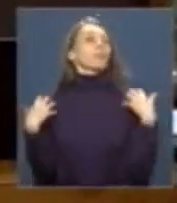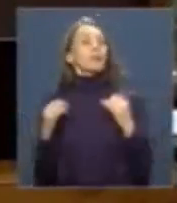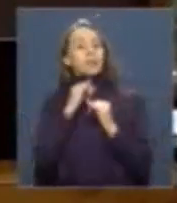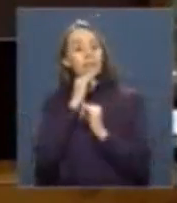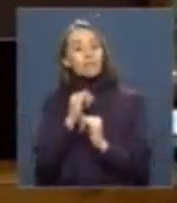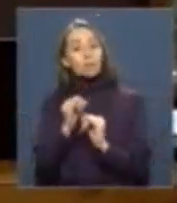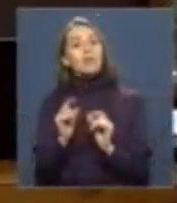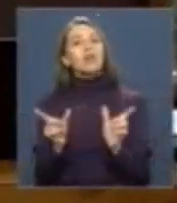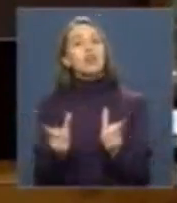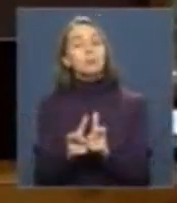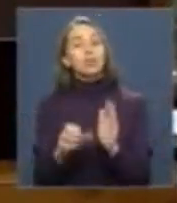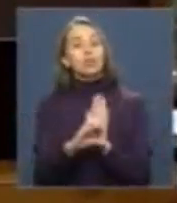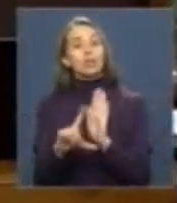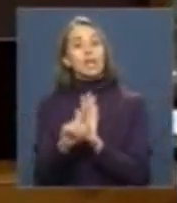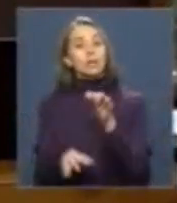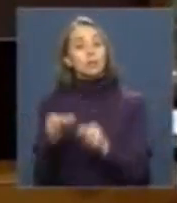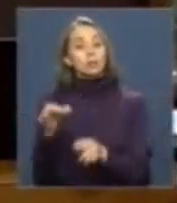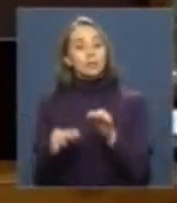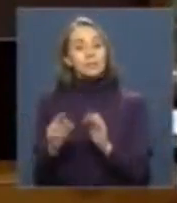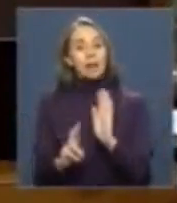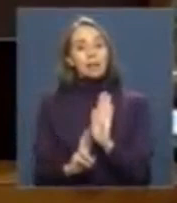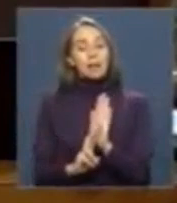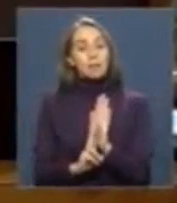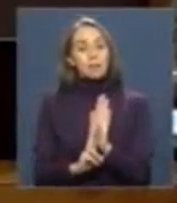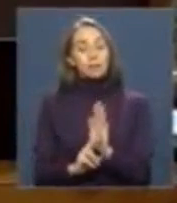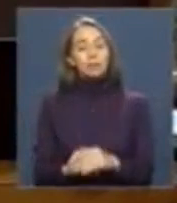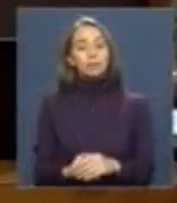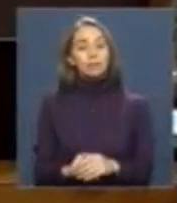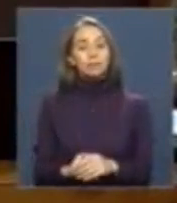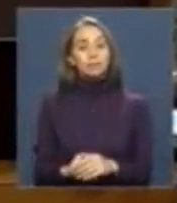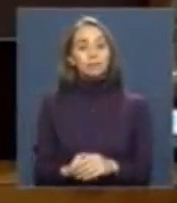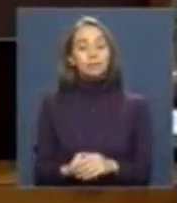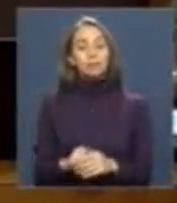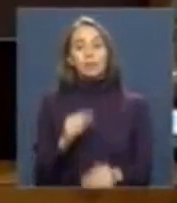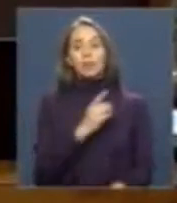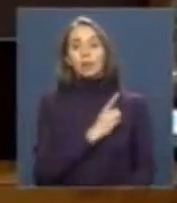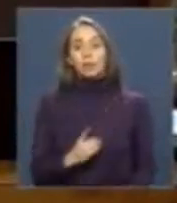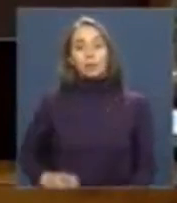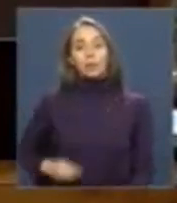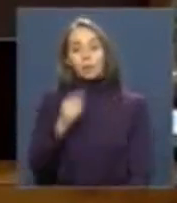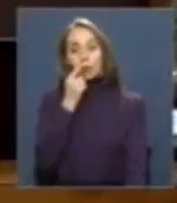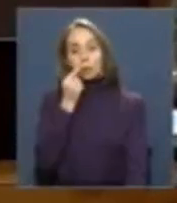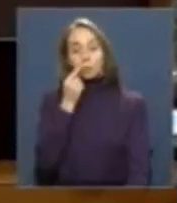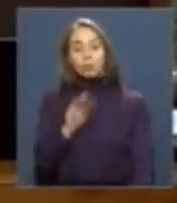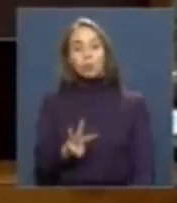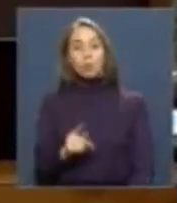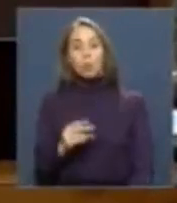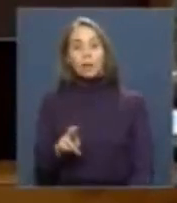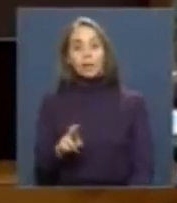legislación justicia y reglamento el diputado señor matías walker